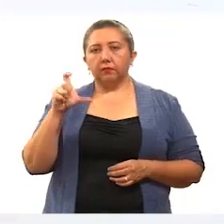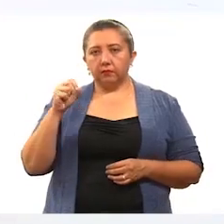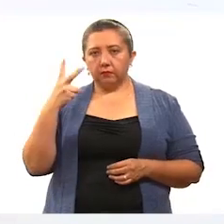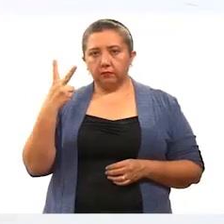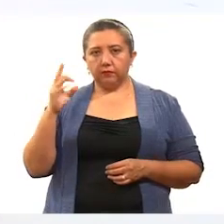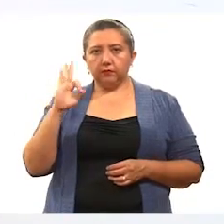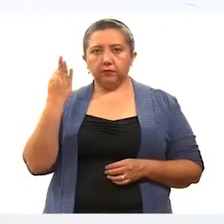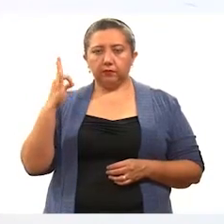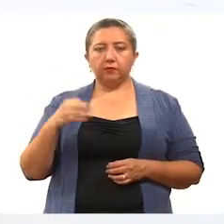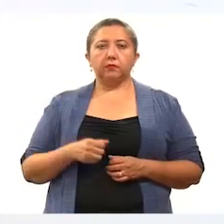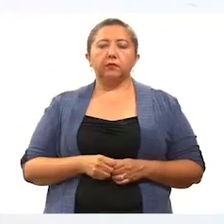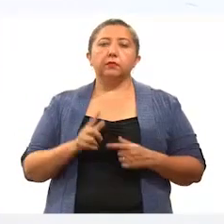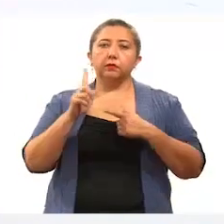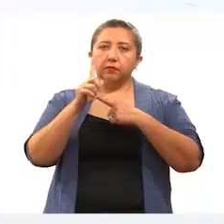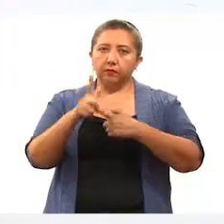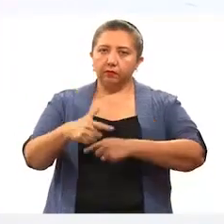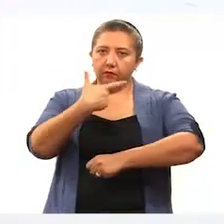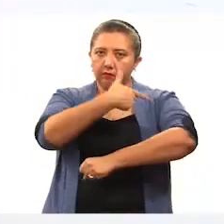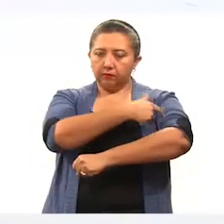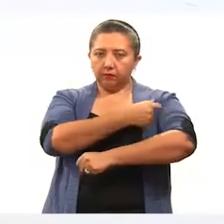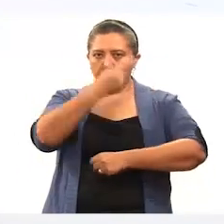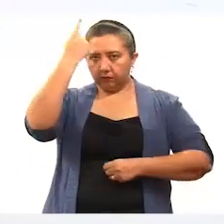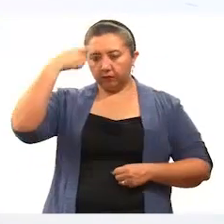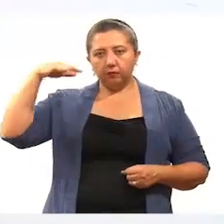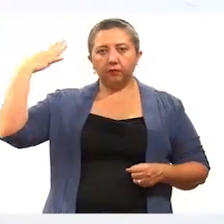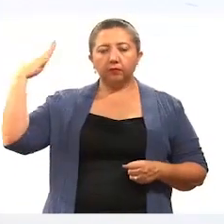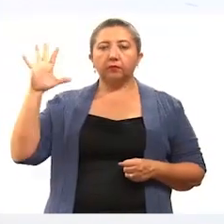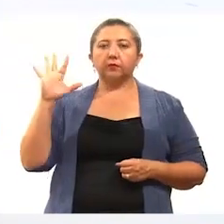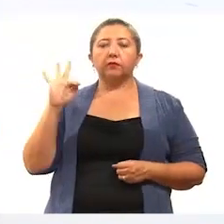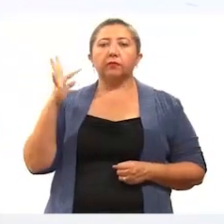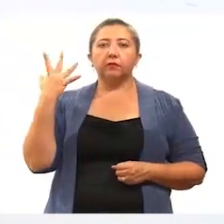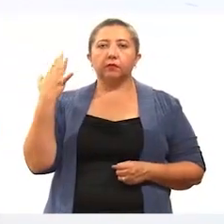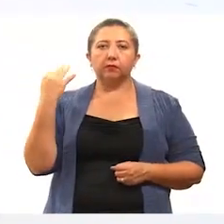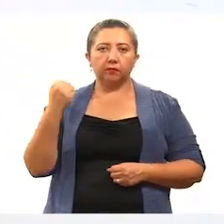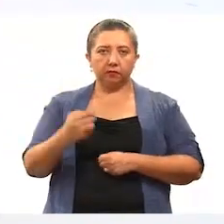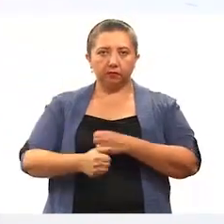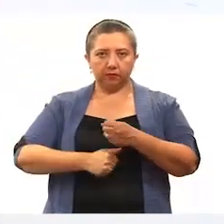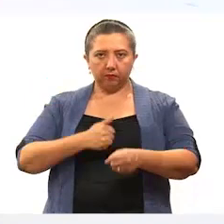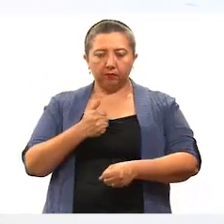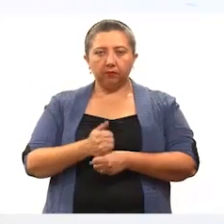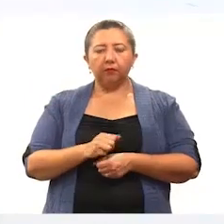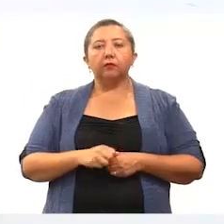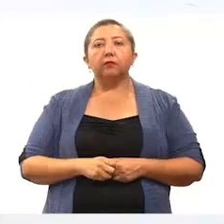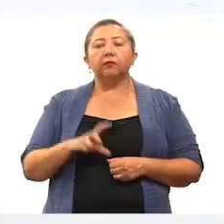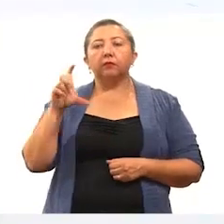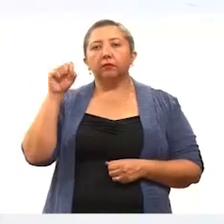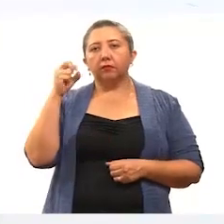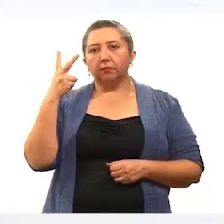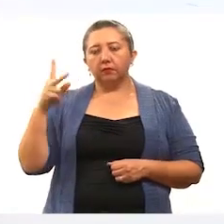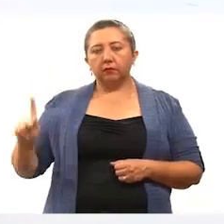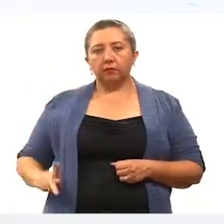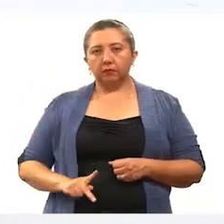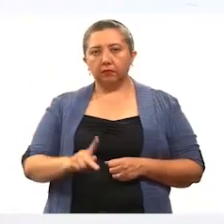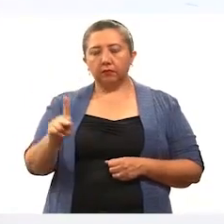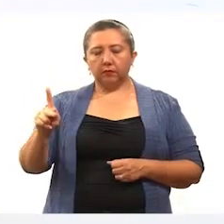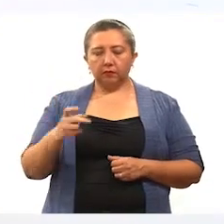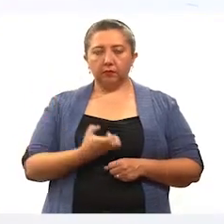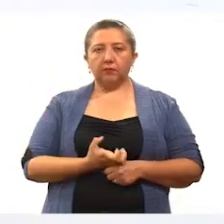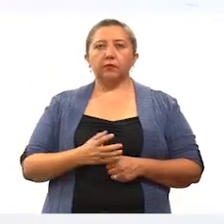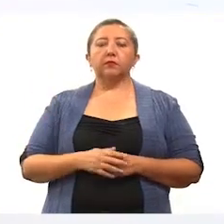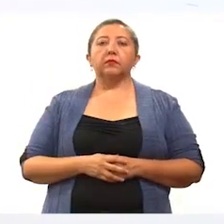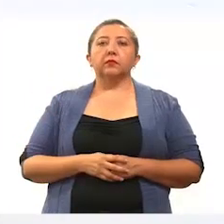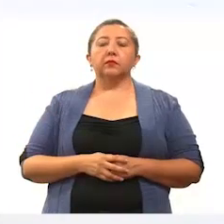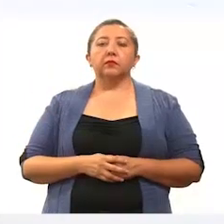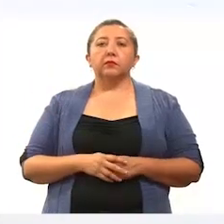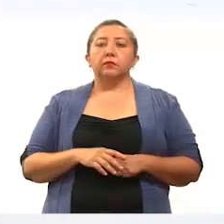22 de febrero. Continúa la vacunación para adultos de 40 a 59 años de edad de 22 municipios del interior del